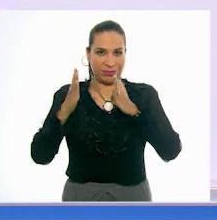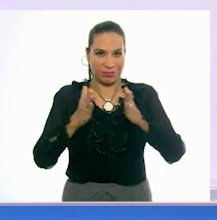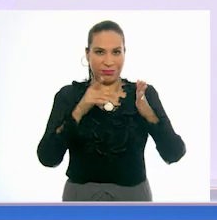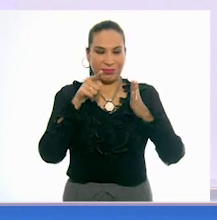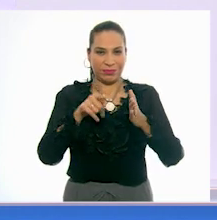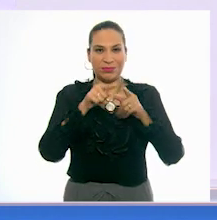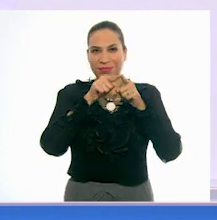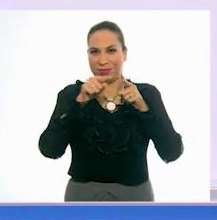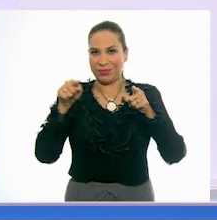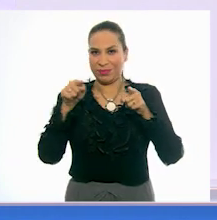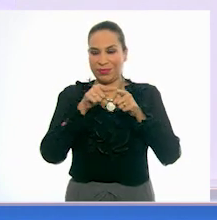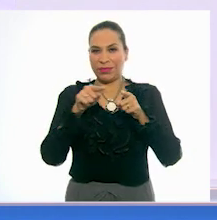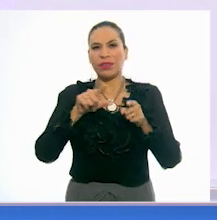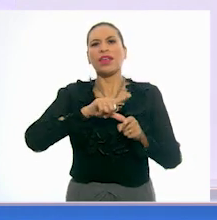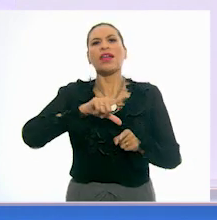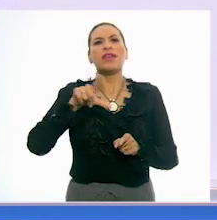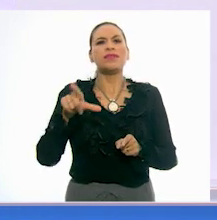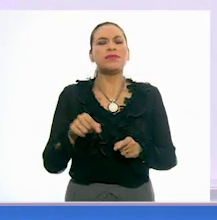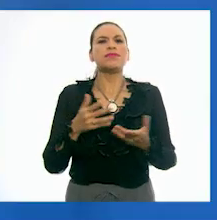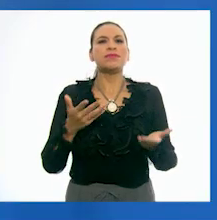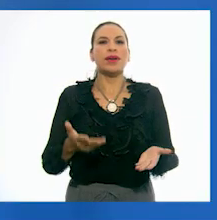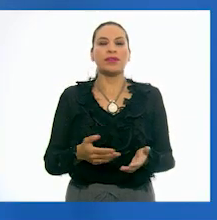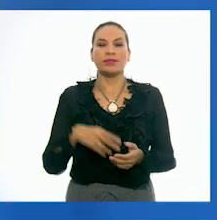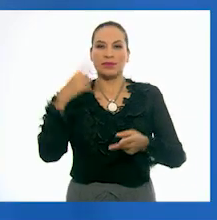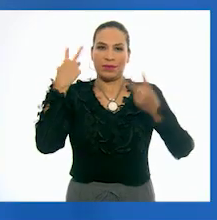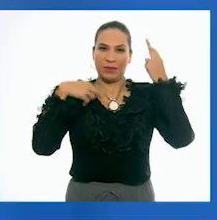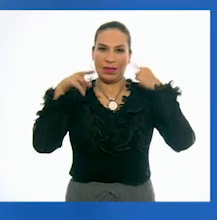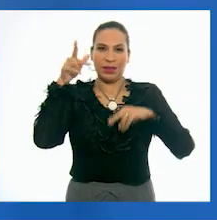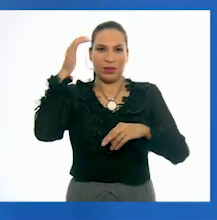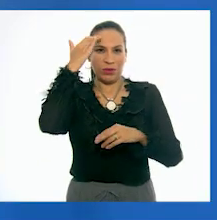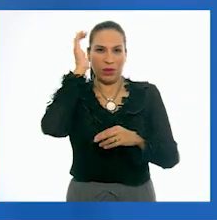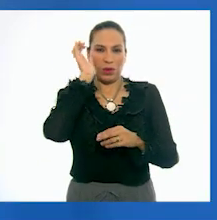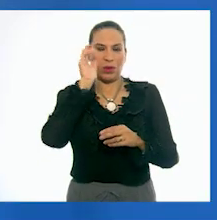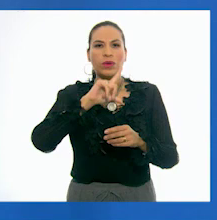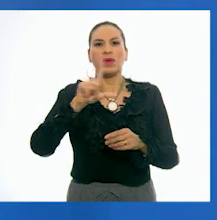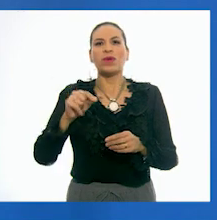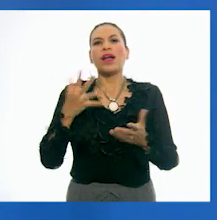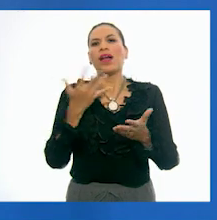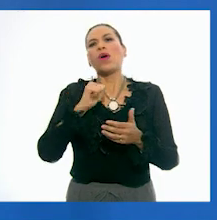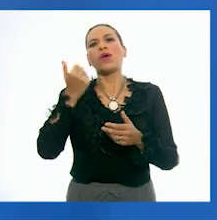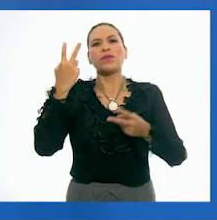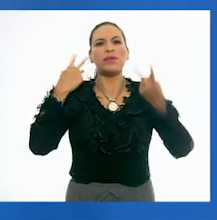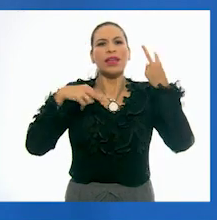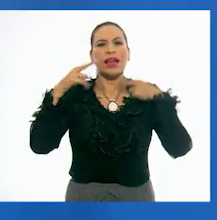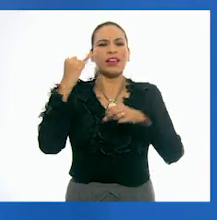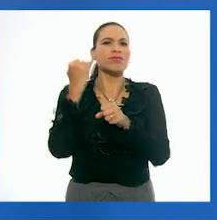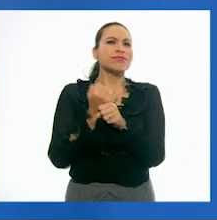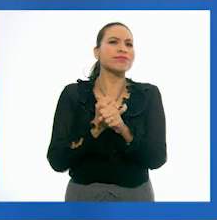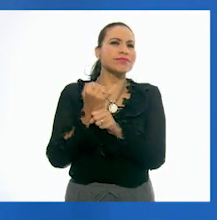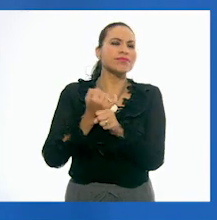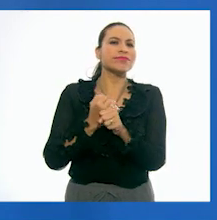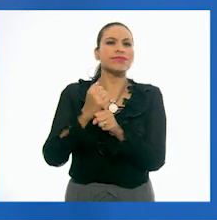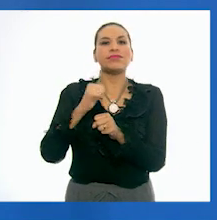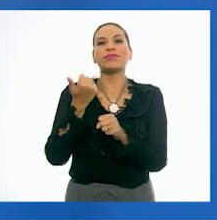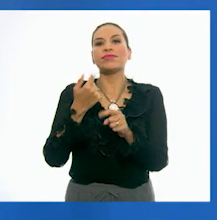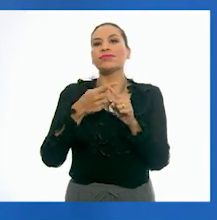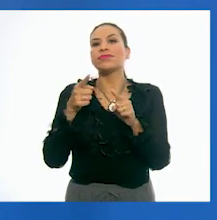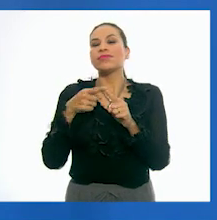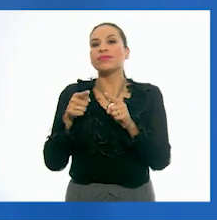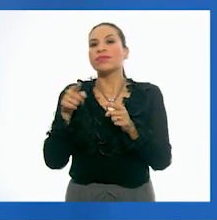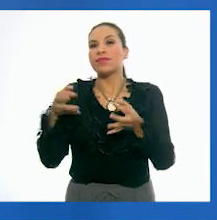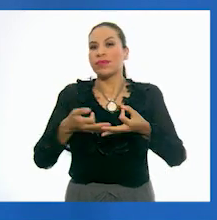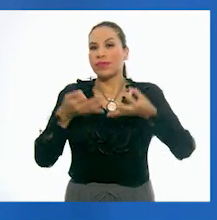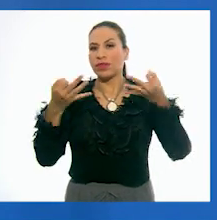de la línea del tiempo. Posteriormente a los viajes a Colón, se hicieron varios viajes de exploración a lo que